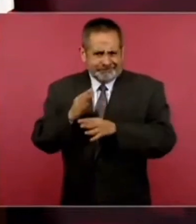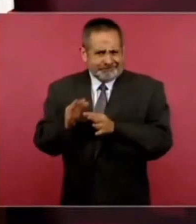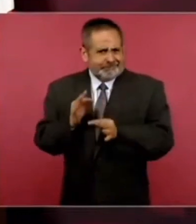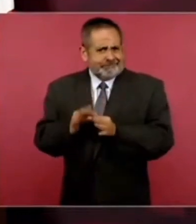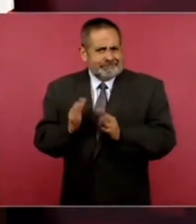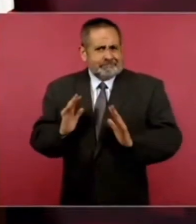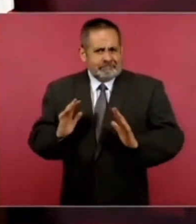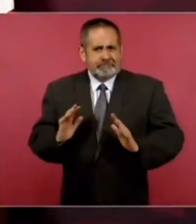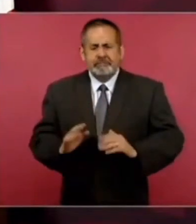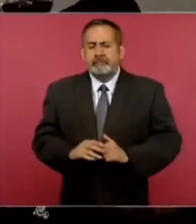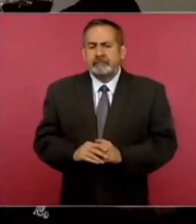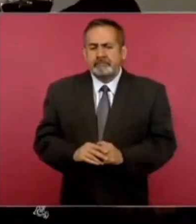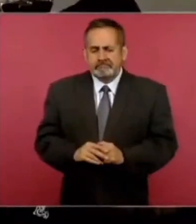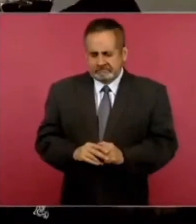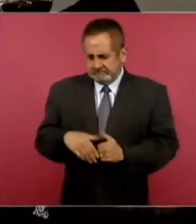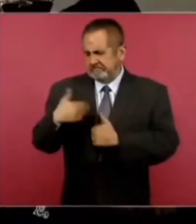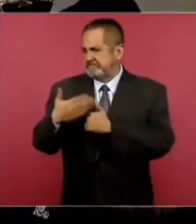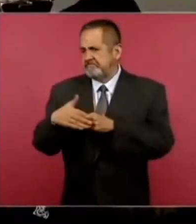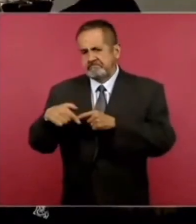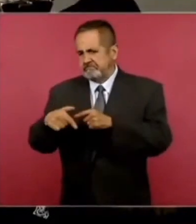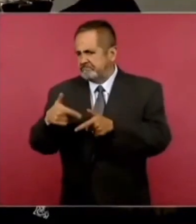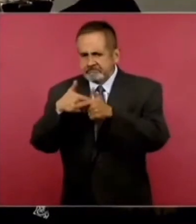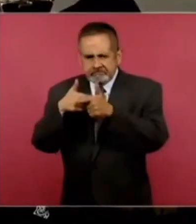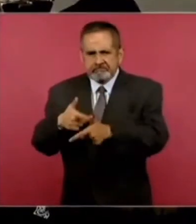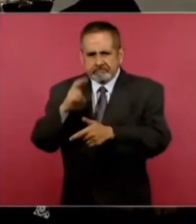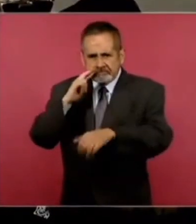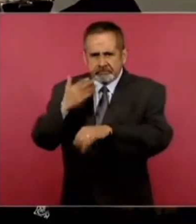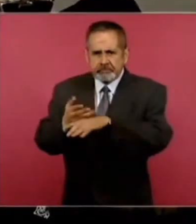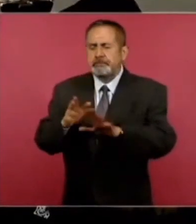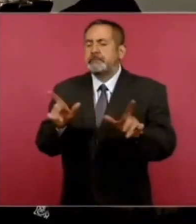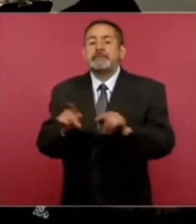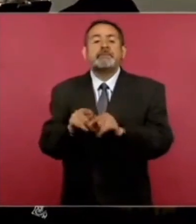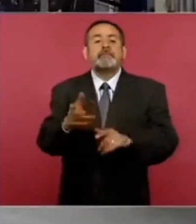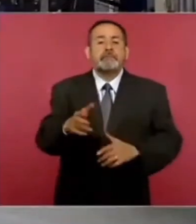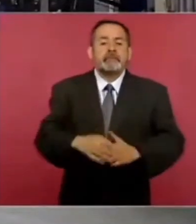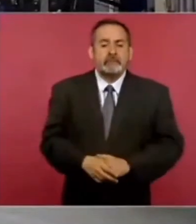y lo vamos a seguir haciendo. Bueno, pero ya. Gracias. Hablaba usted.